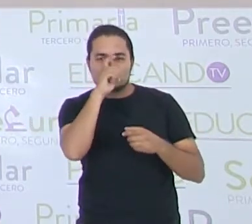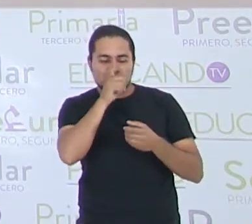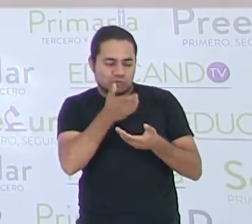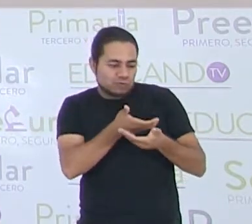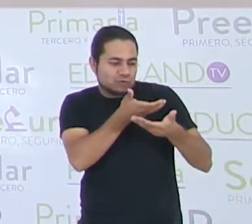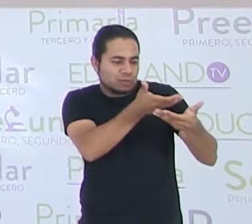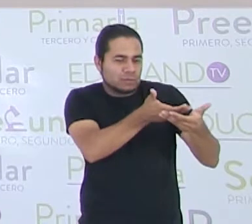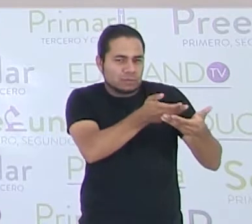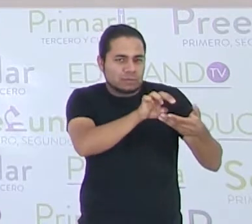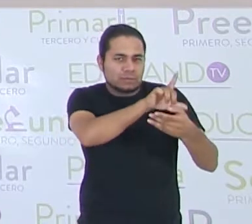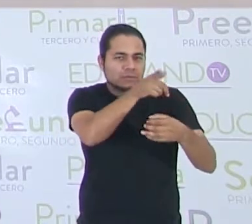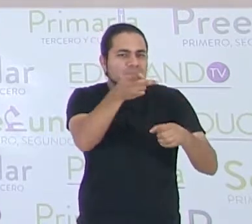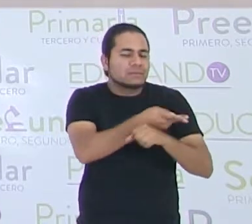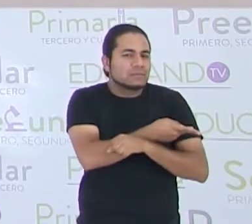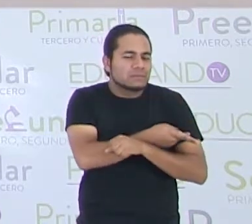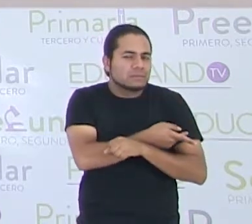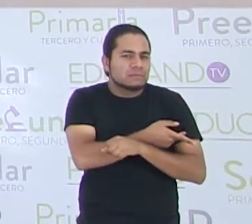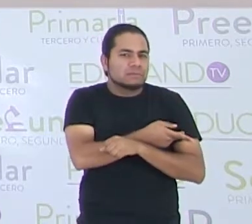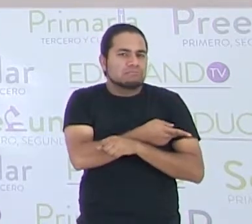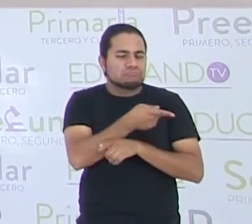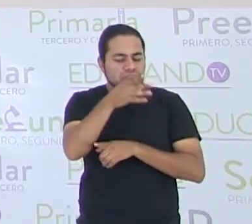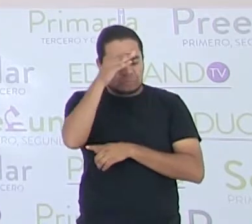¿qué creen que pasó?